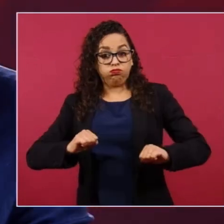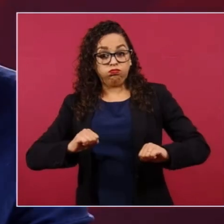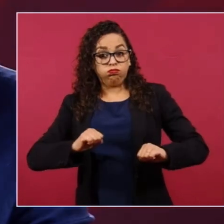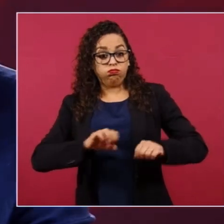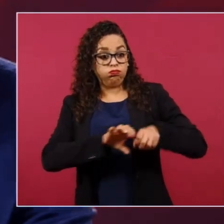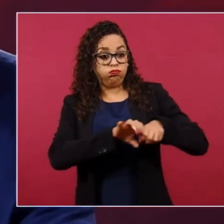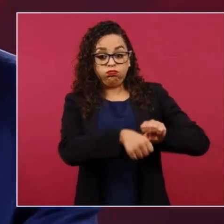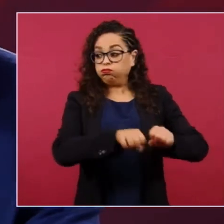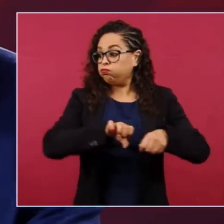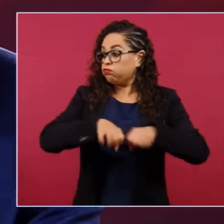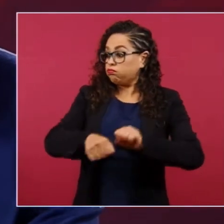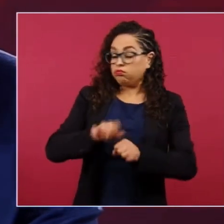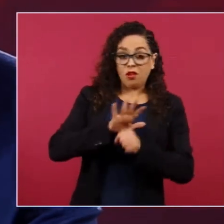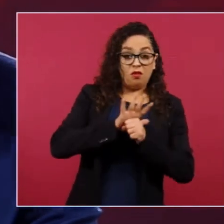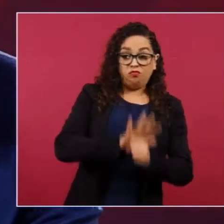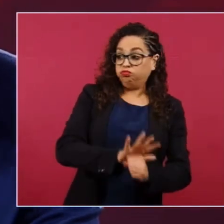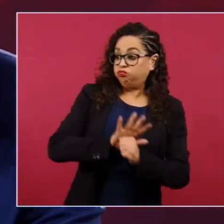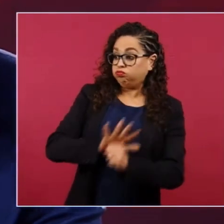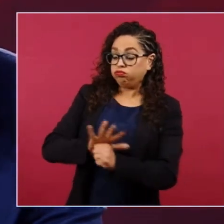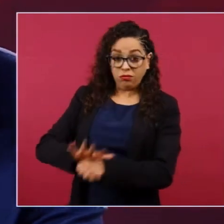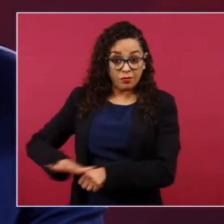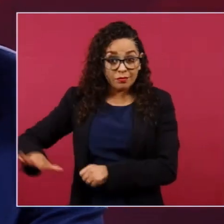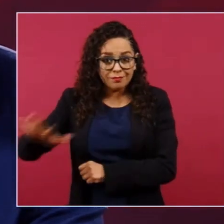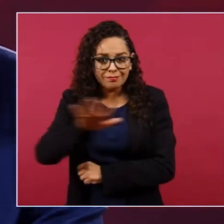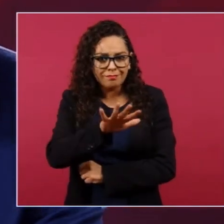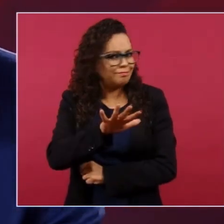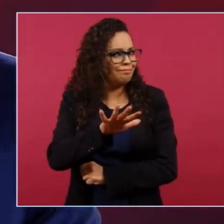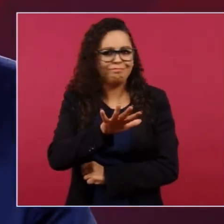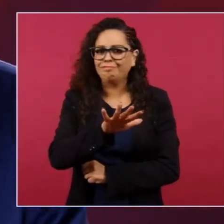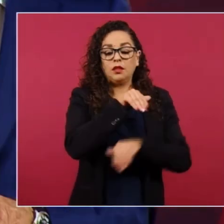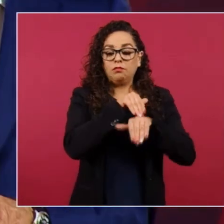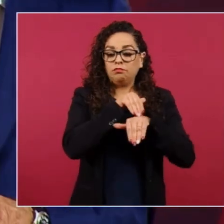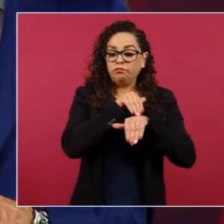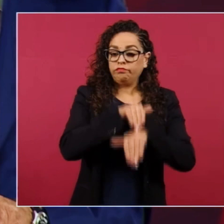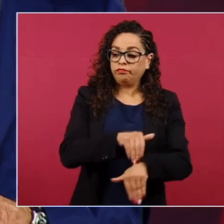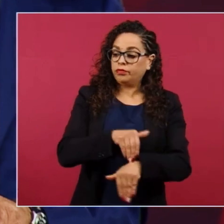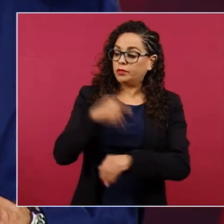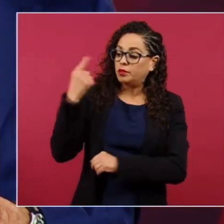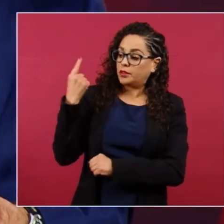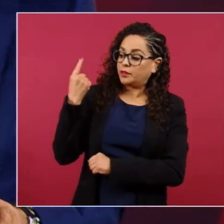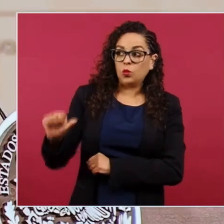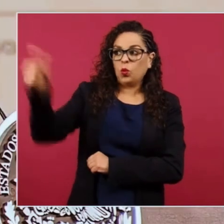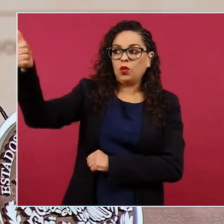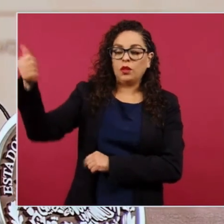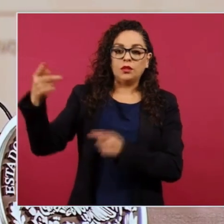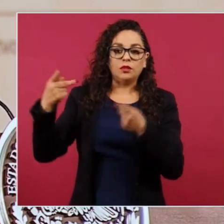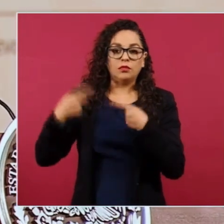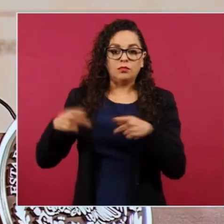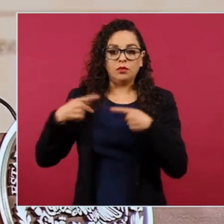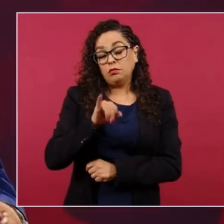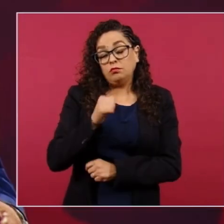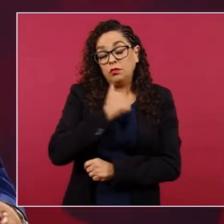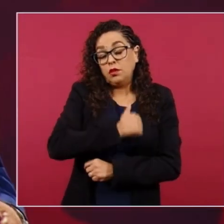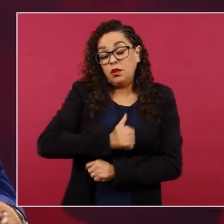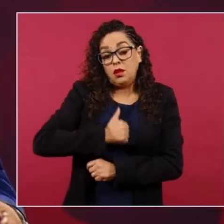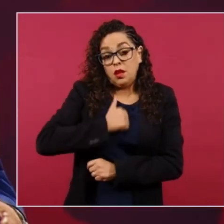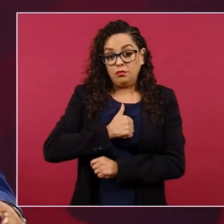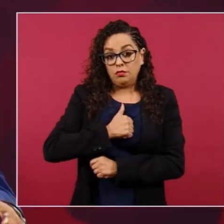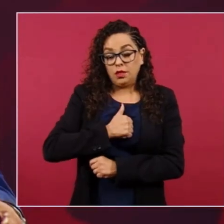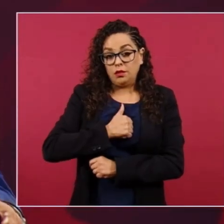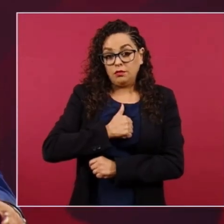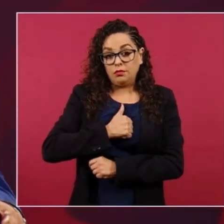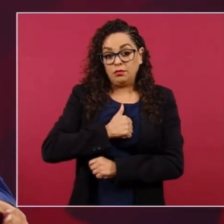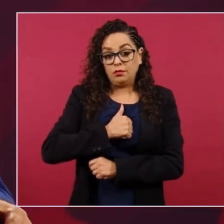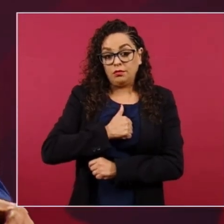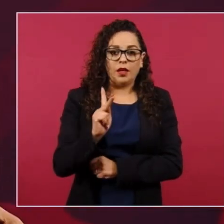represor, es un ejército que ha cumplido órdenes de civiles, actos de represión lamentables, pero